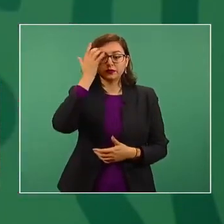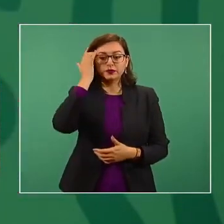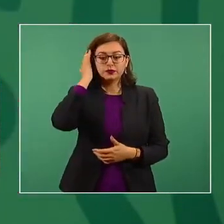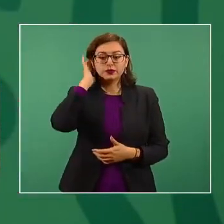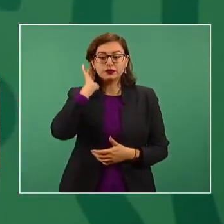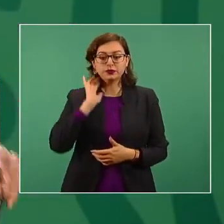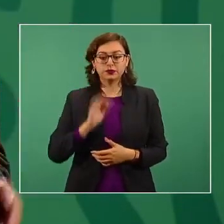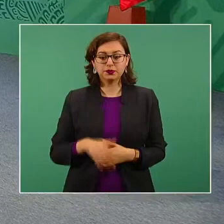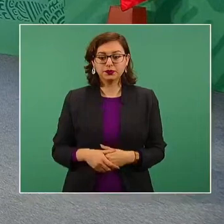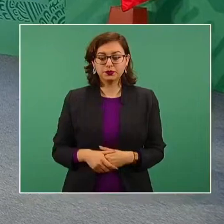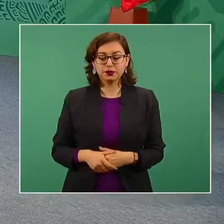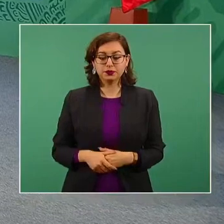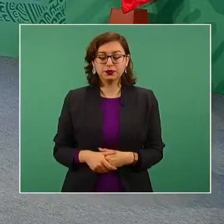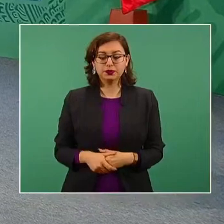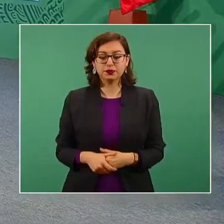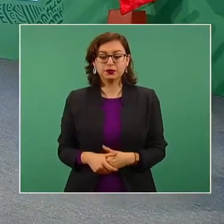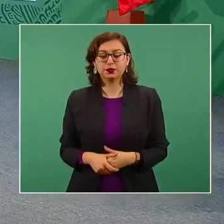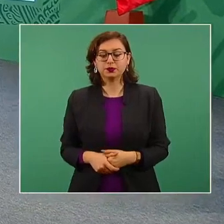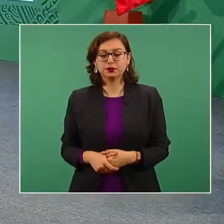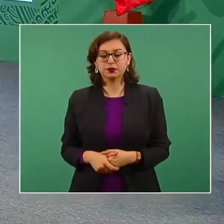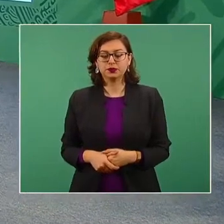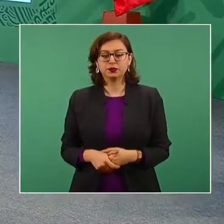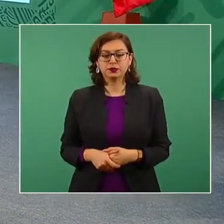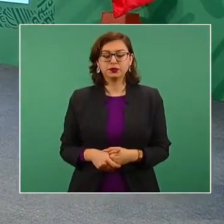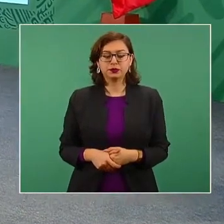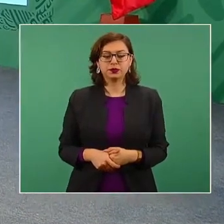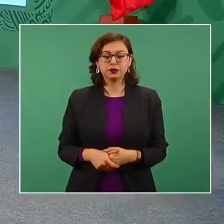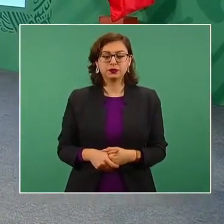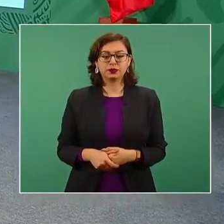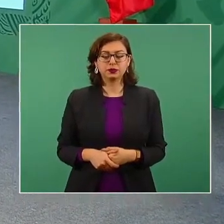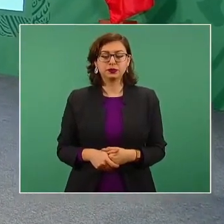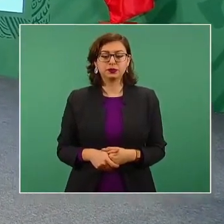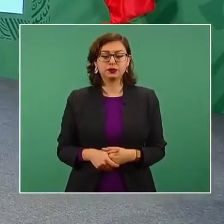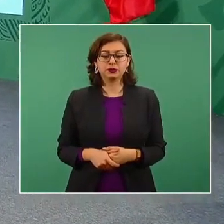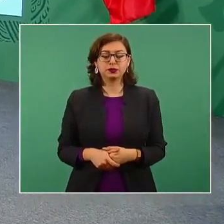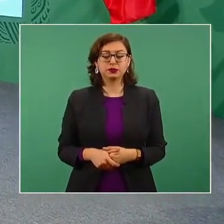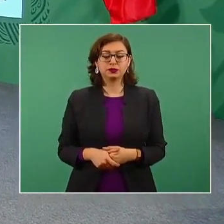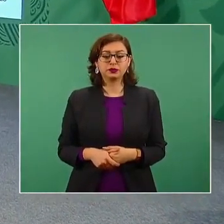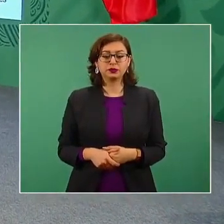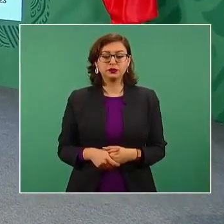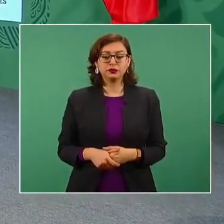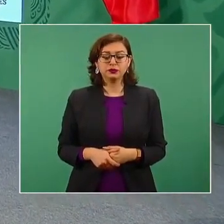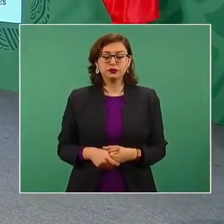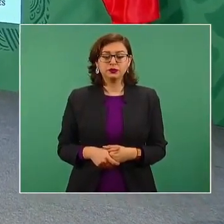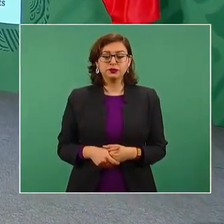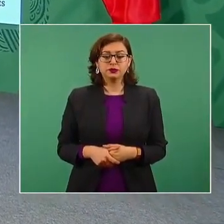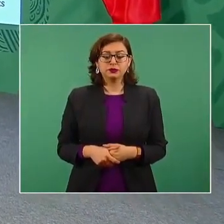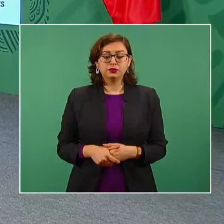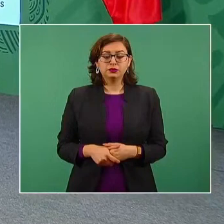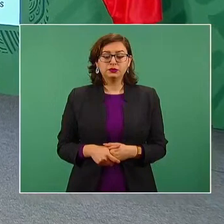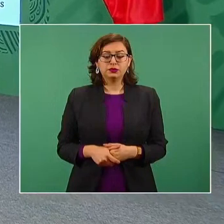hacerles ver que estas drogas son